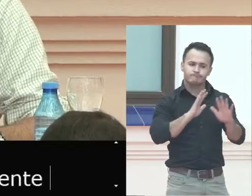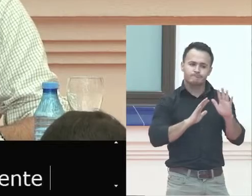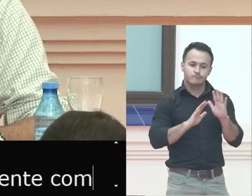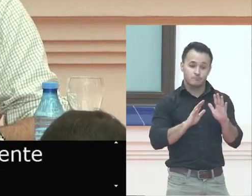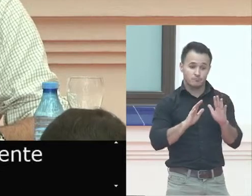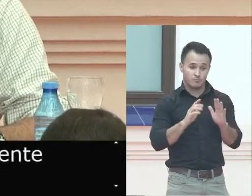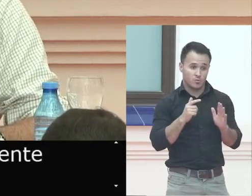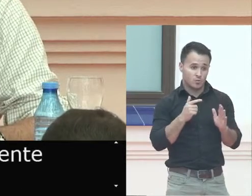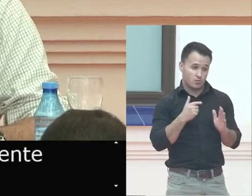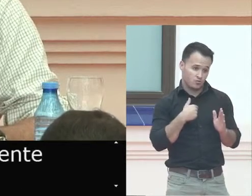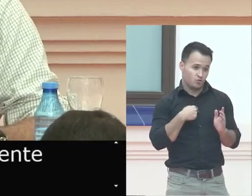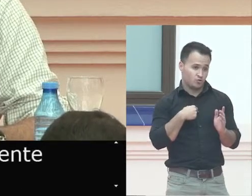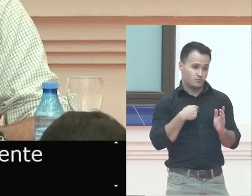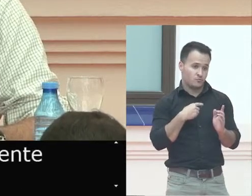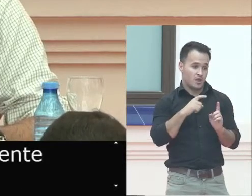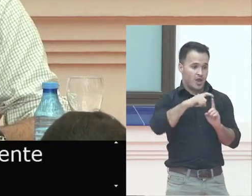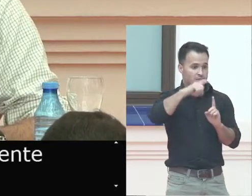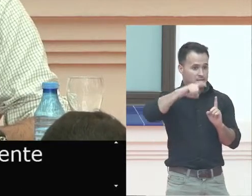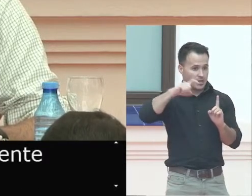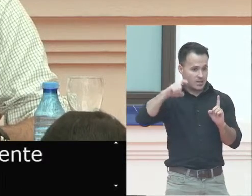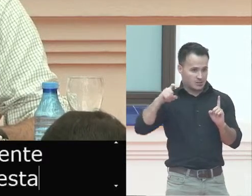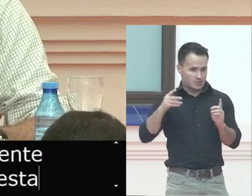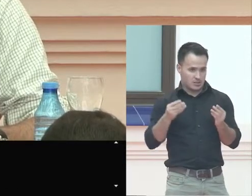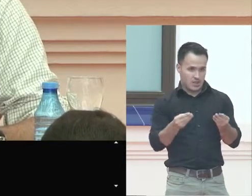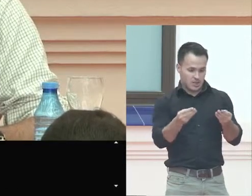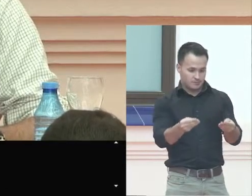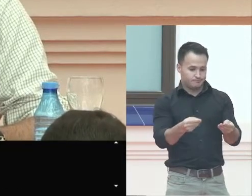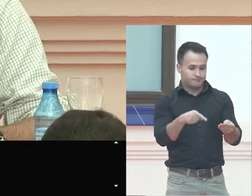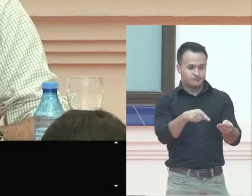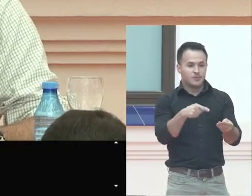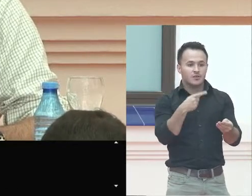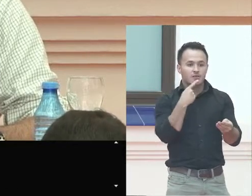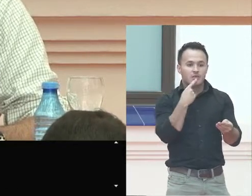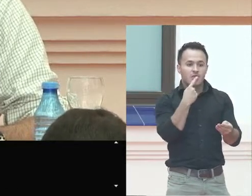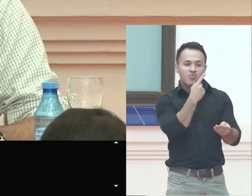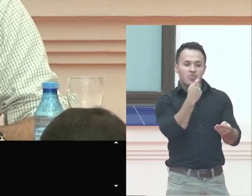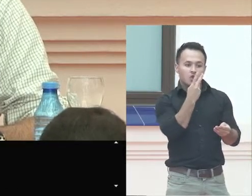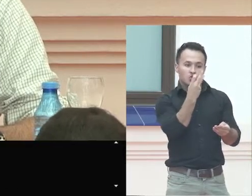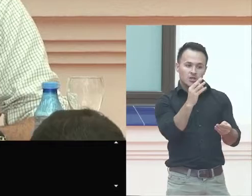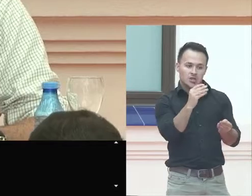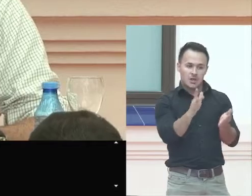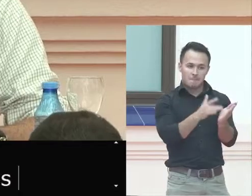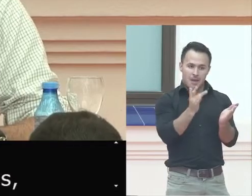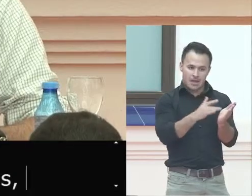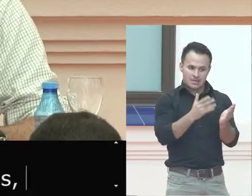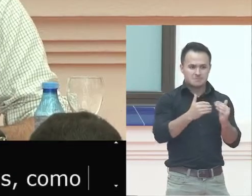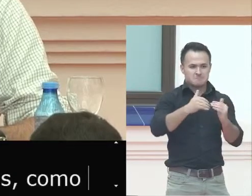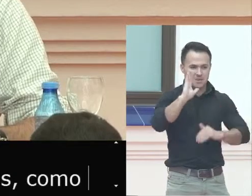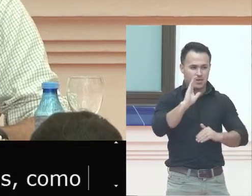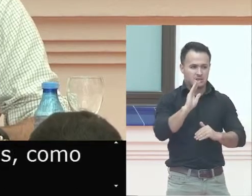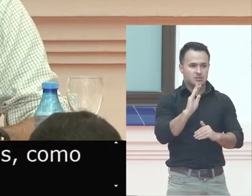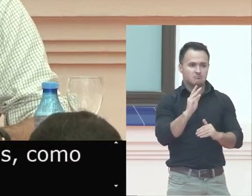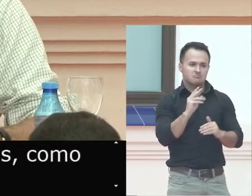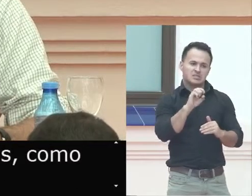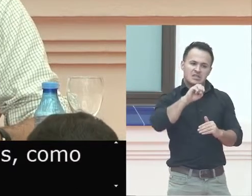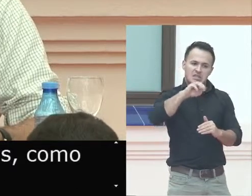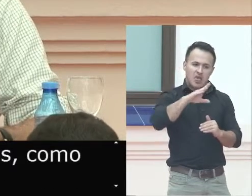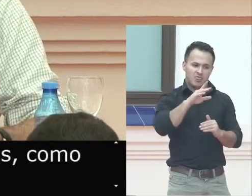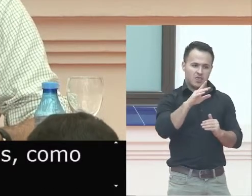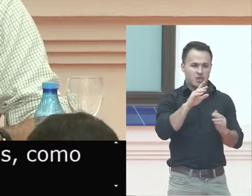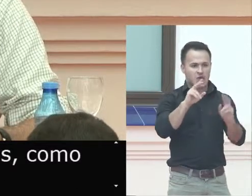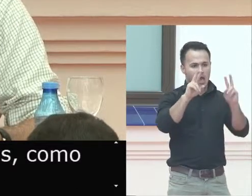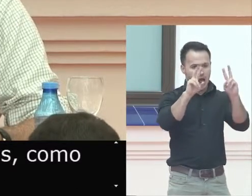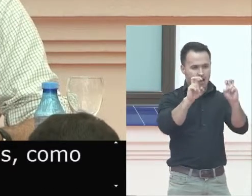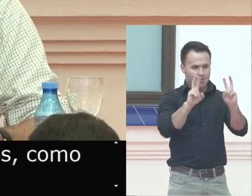aquí unas pequeñas estadísticas. Tiene más de 130 páginas, como 13 capítulos principales, de